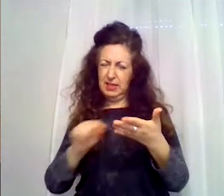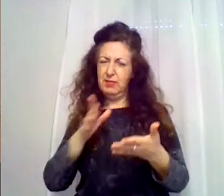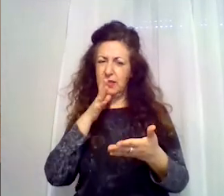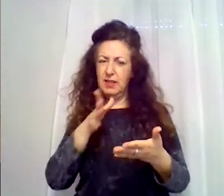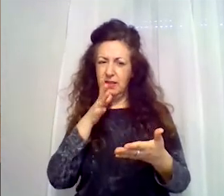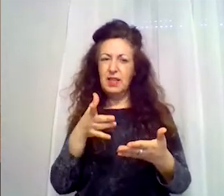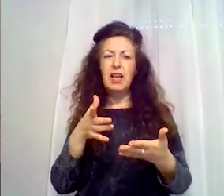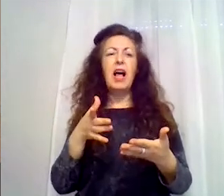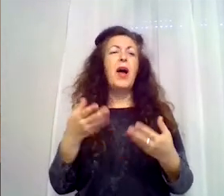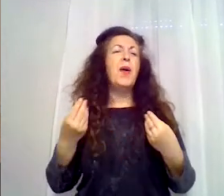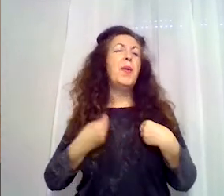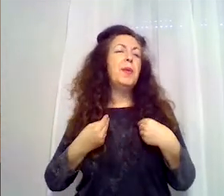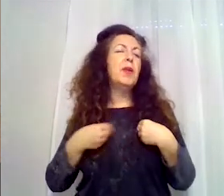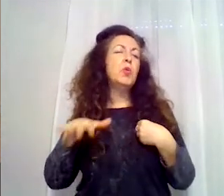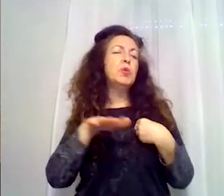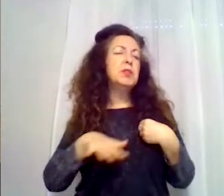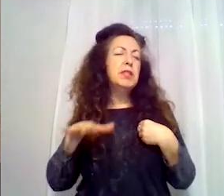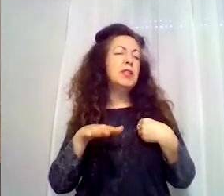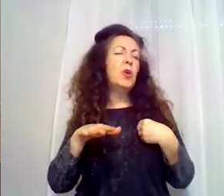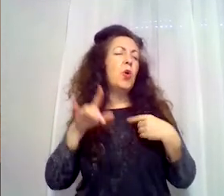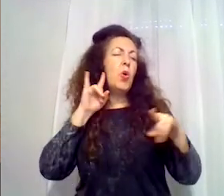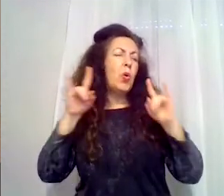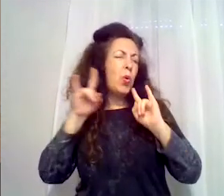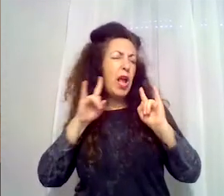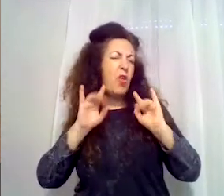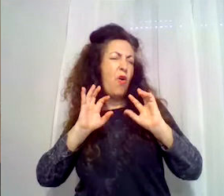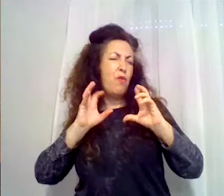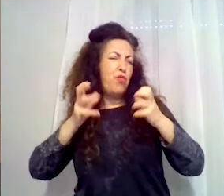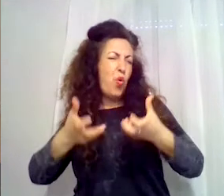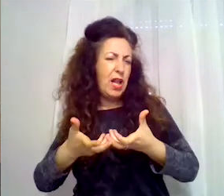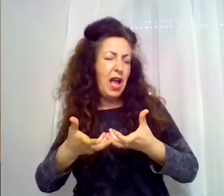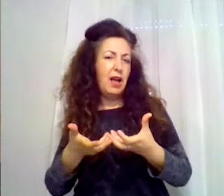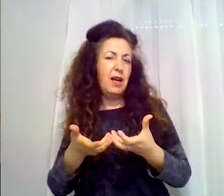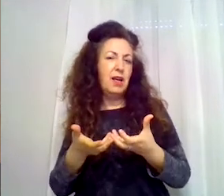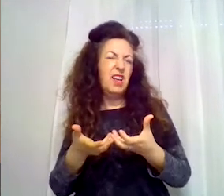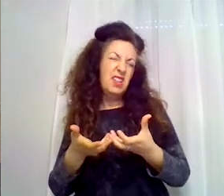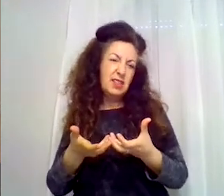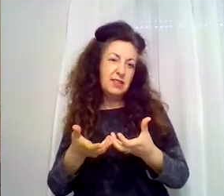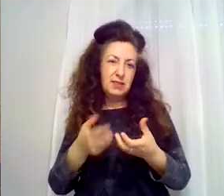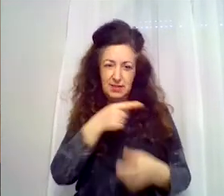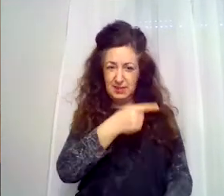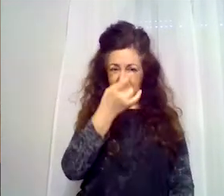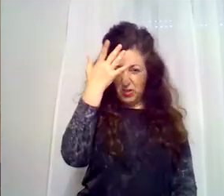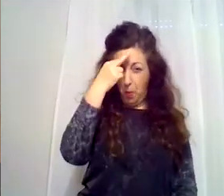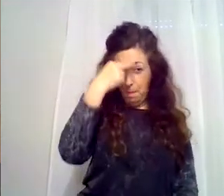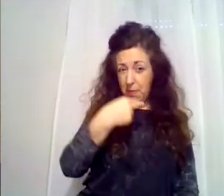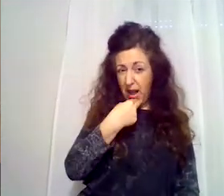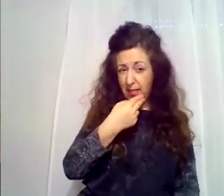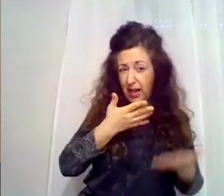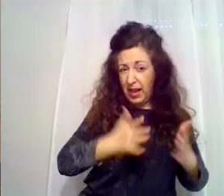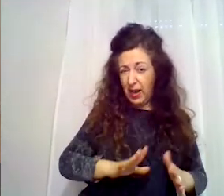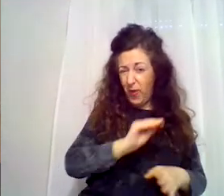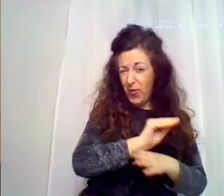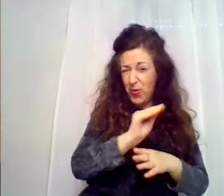que conoce las singularidades y las penurias del ser humano, hombre o mujer. Es